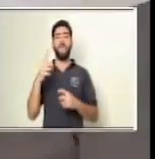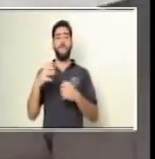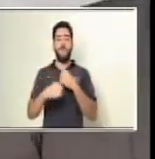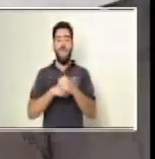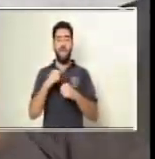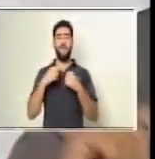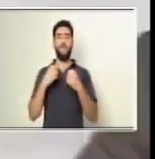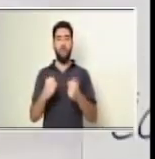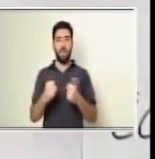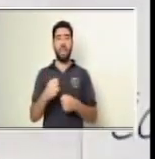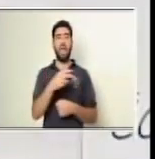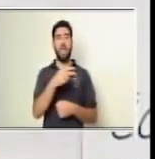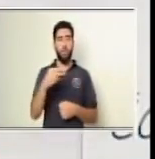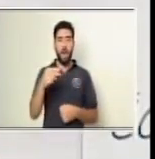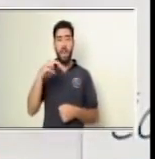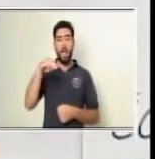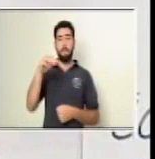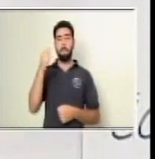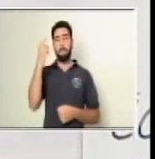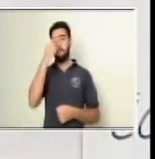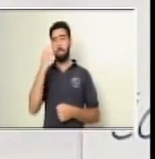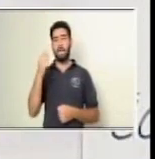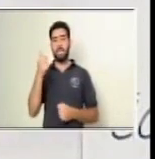por aceleración.